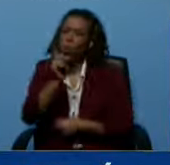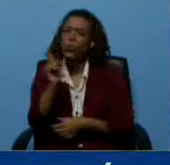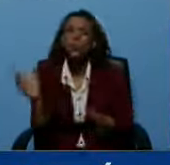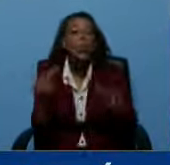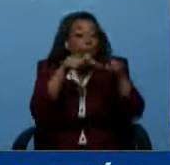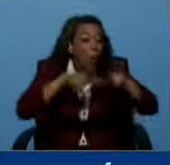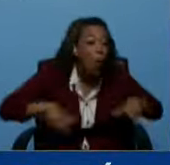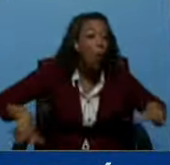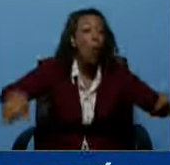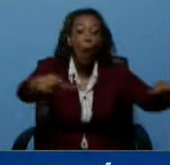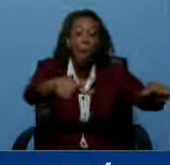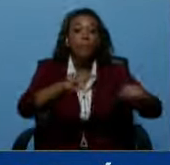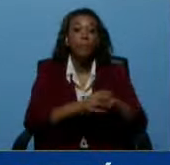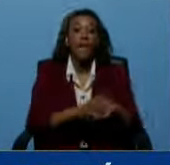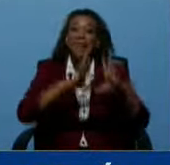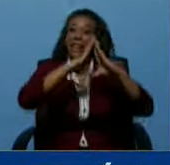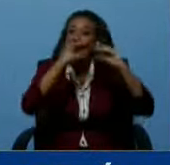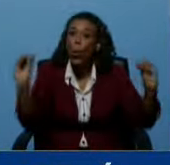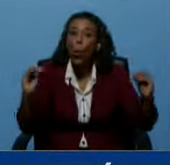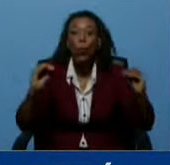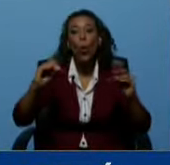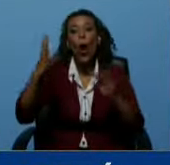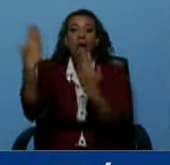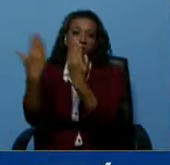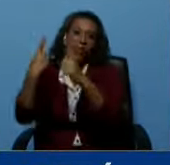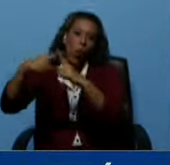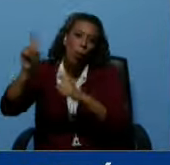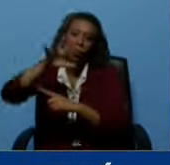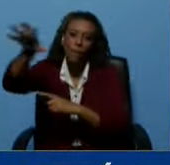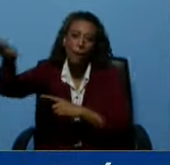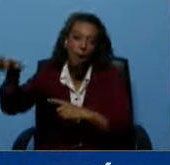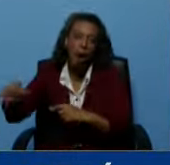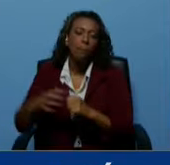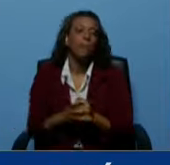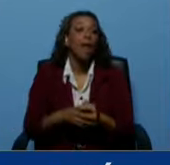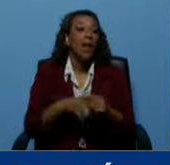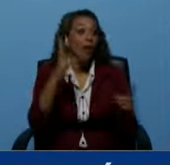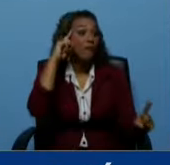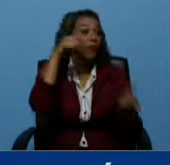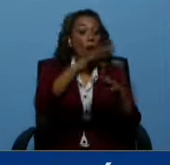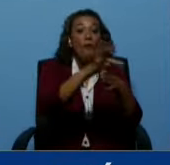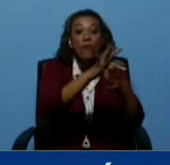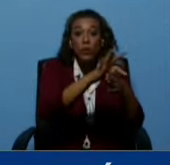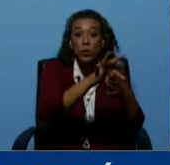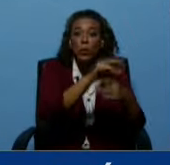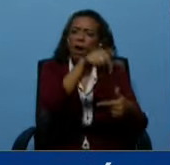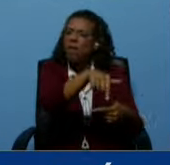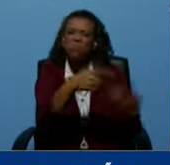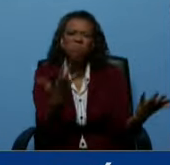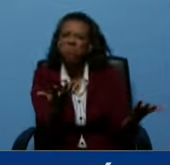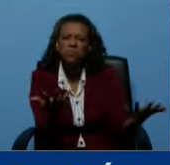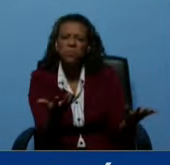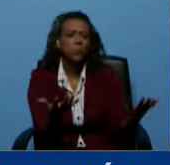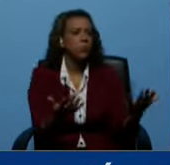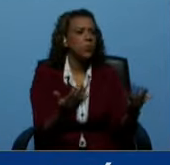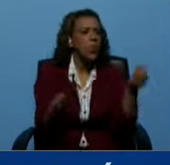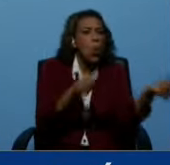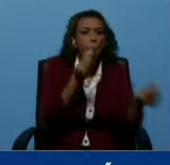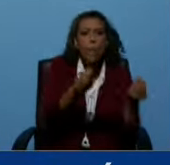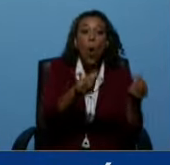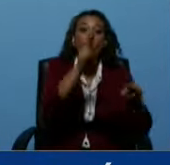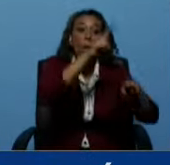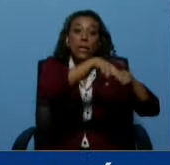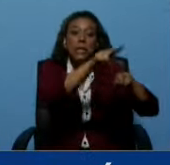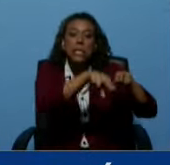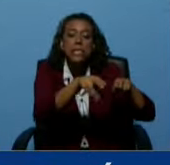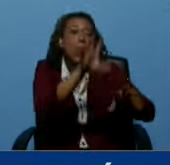pioneros entre todos los demás centros. Este es el área de funcionales. Aquí vamos a ver cómo los